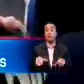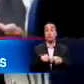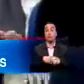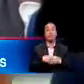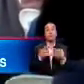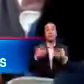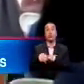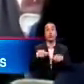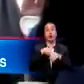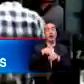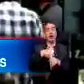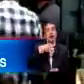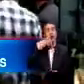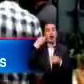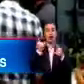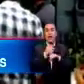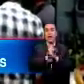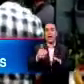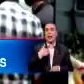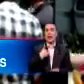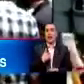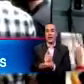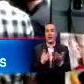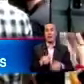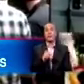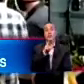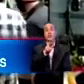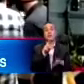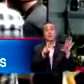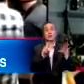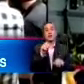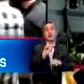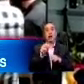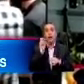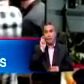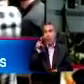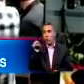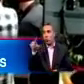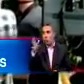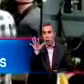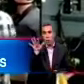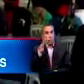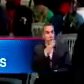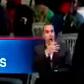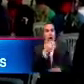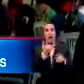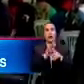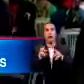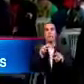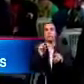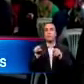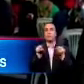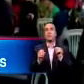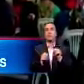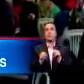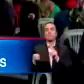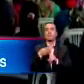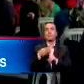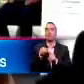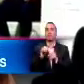cuatro regiones del país que ahora tienen ese servicio, de 260 que han sido identificadas a nivel nacional